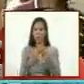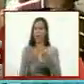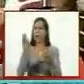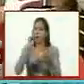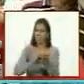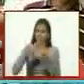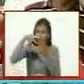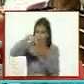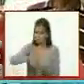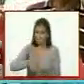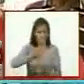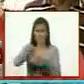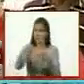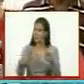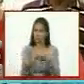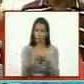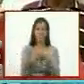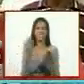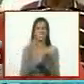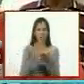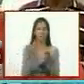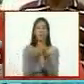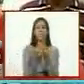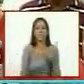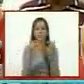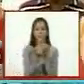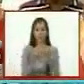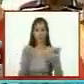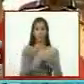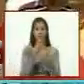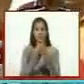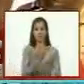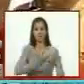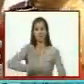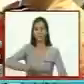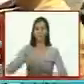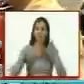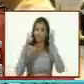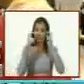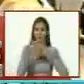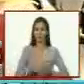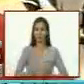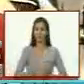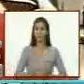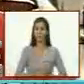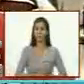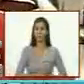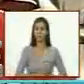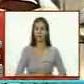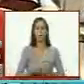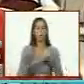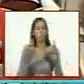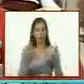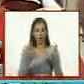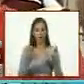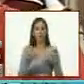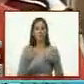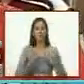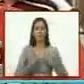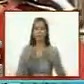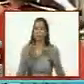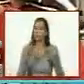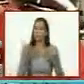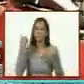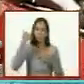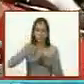vez colonia y seremos siempre independientes. Gracias a nuestro comandante presidente Hugo Rafael Chávez Frías, el cual le deseo larga vida y